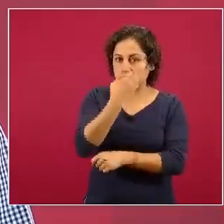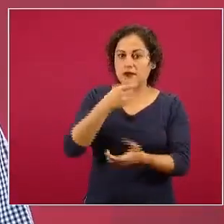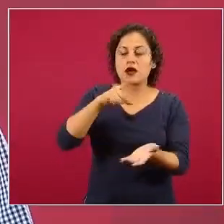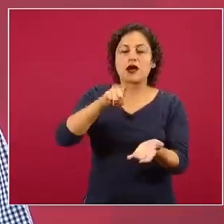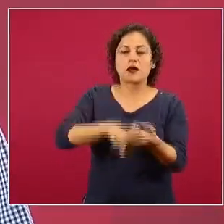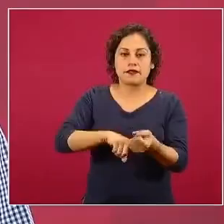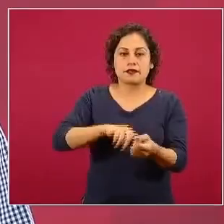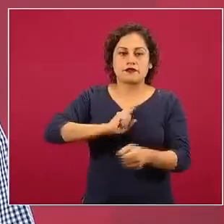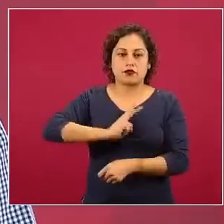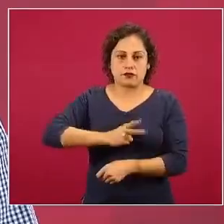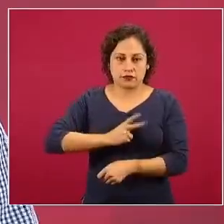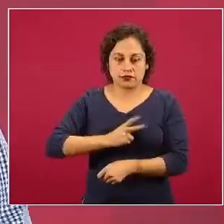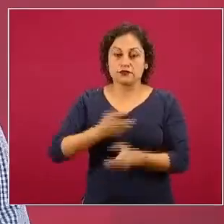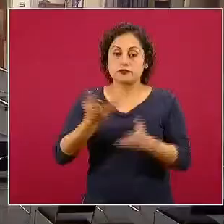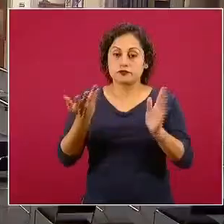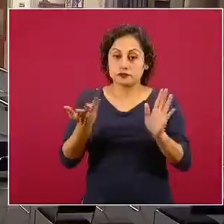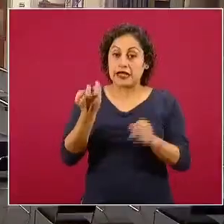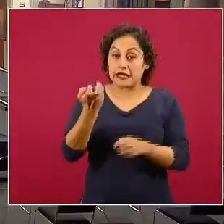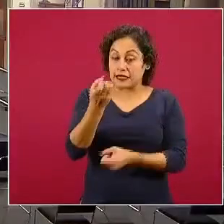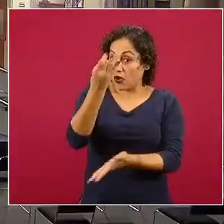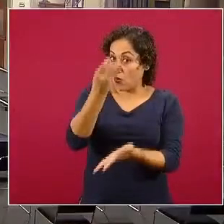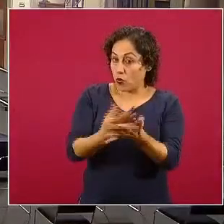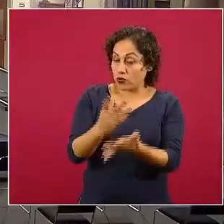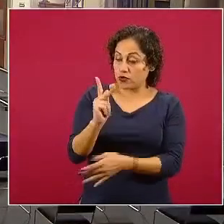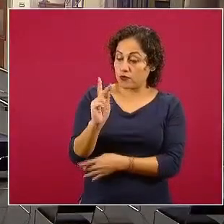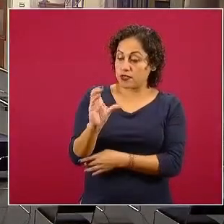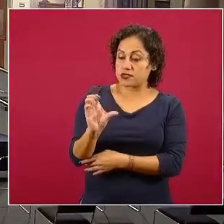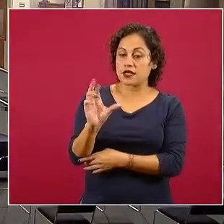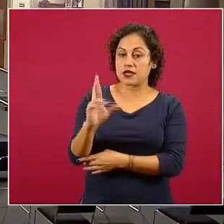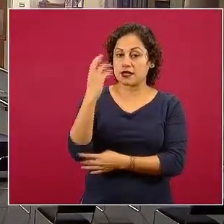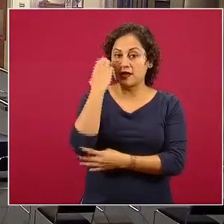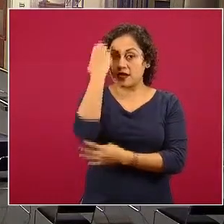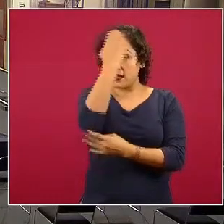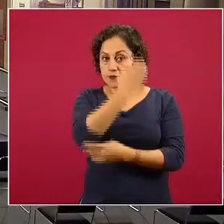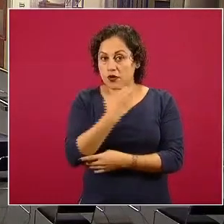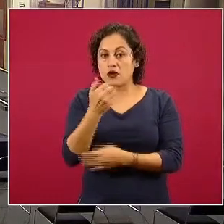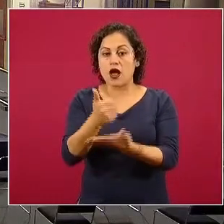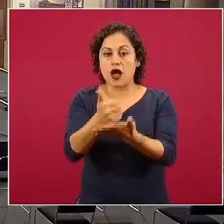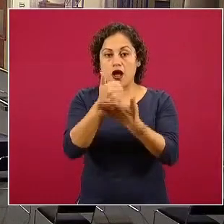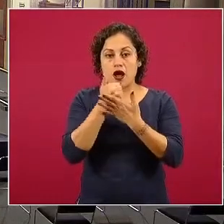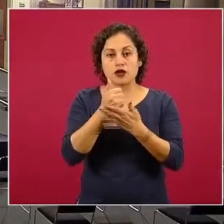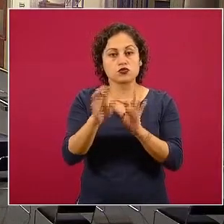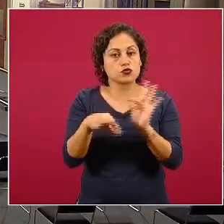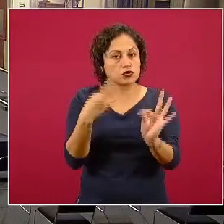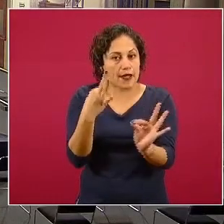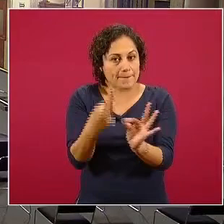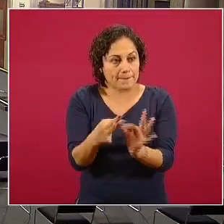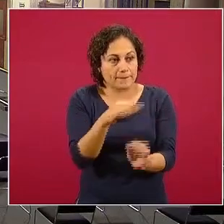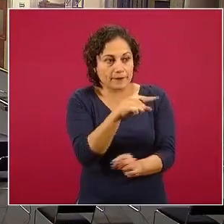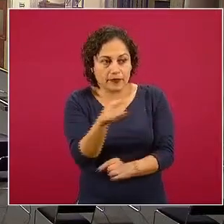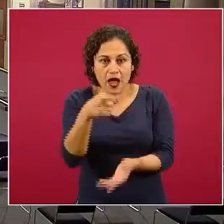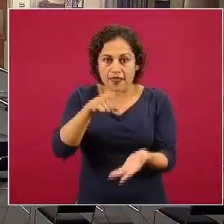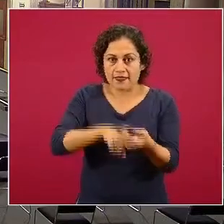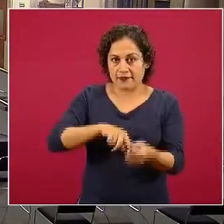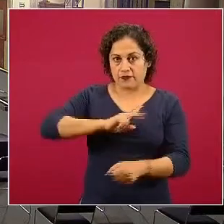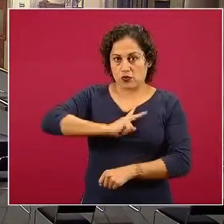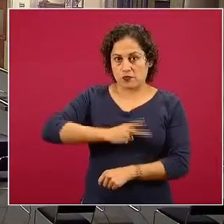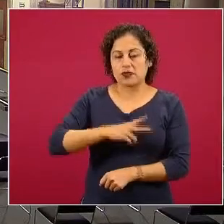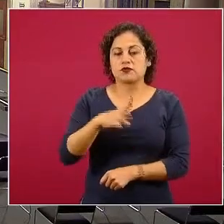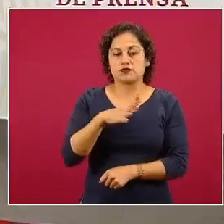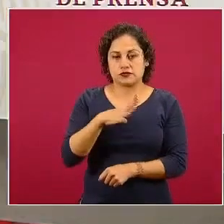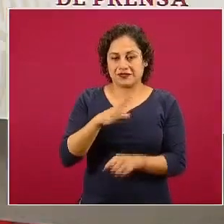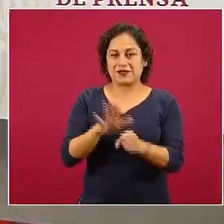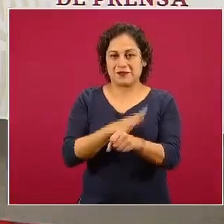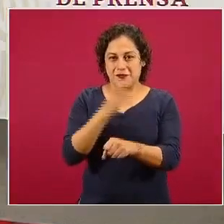De hecho, es la única prueba que nos permite detectar de manera eficiente portadores. Por eso comentábamos en un